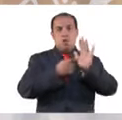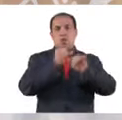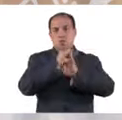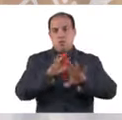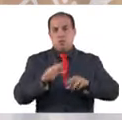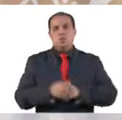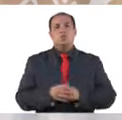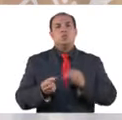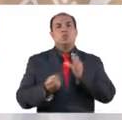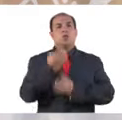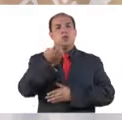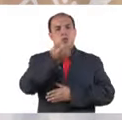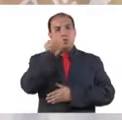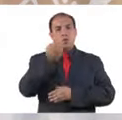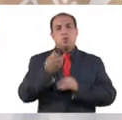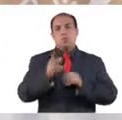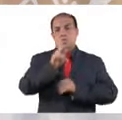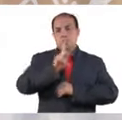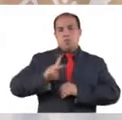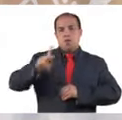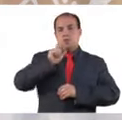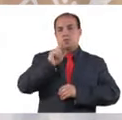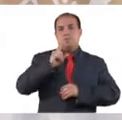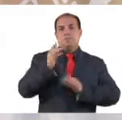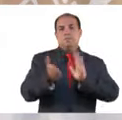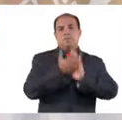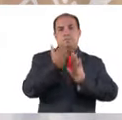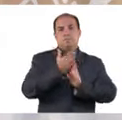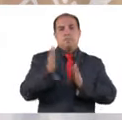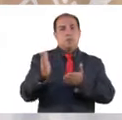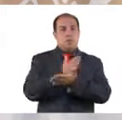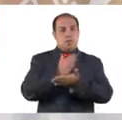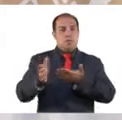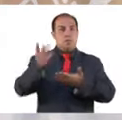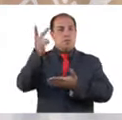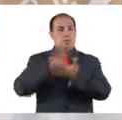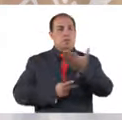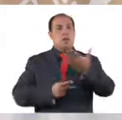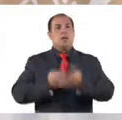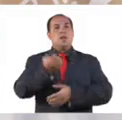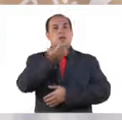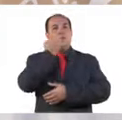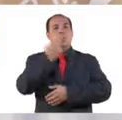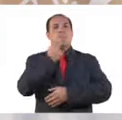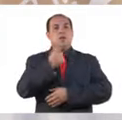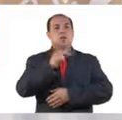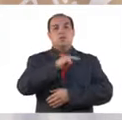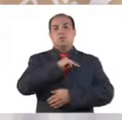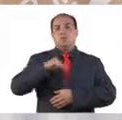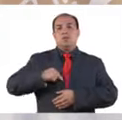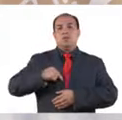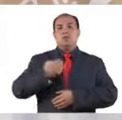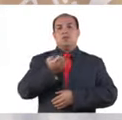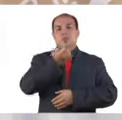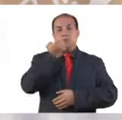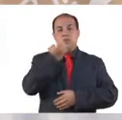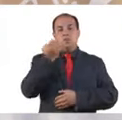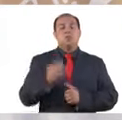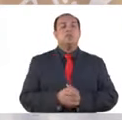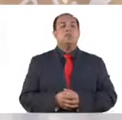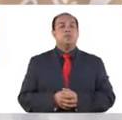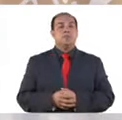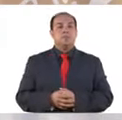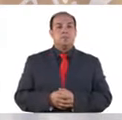públicas, en donde también se están construyendo, más aparte el programa de Mejor Escuela. La escuela es nuestra. Es